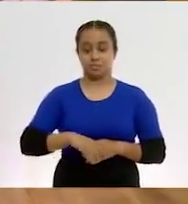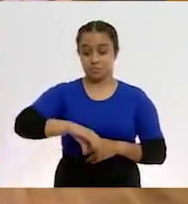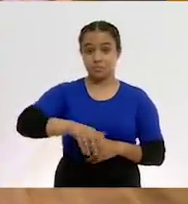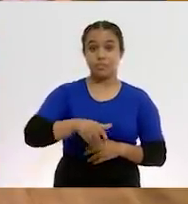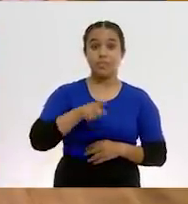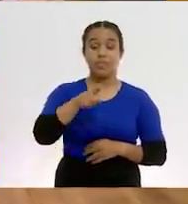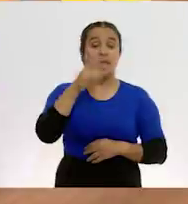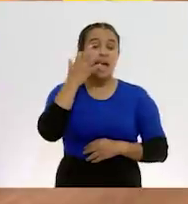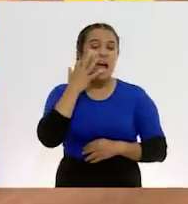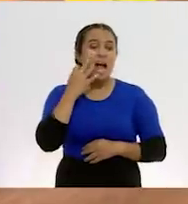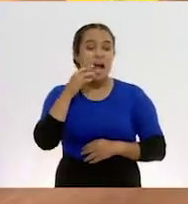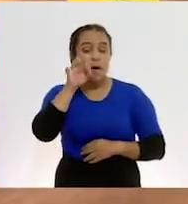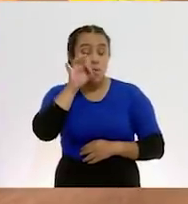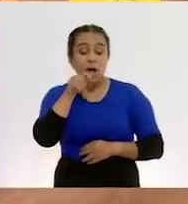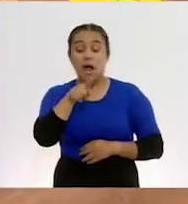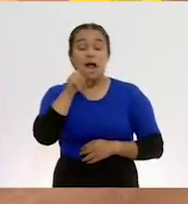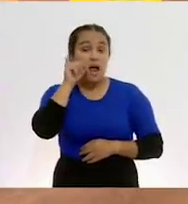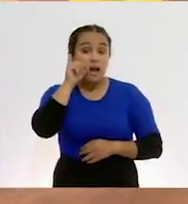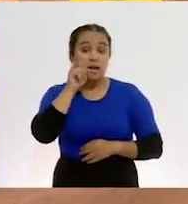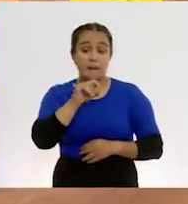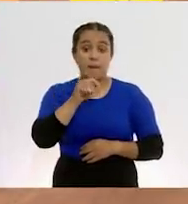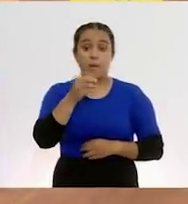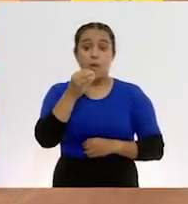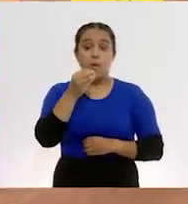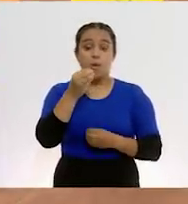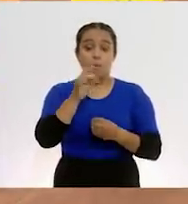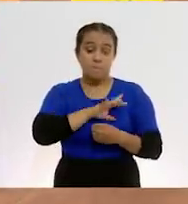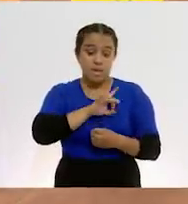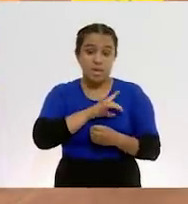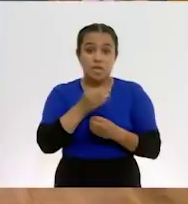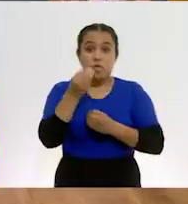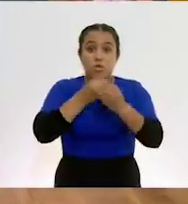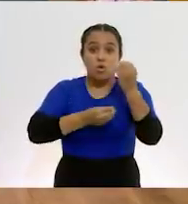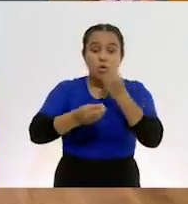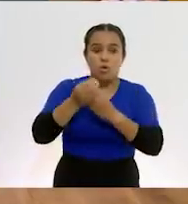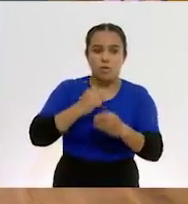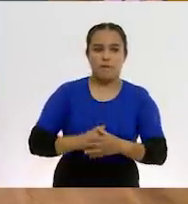Un jaguar con miedo comiendo.